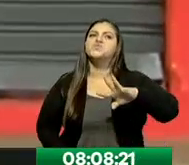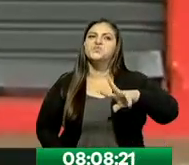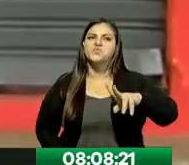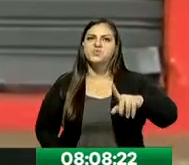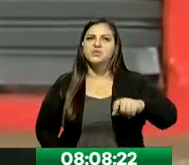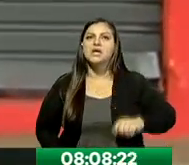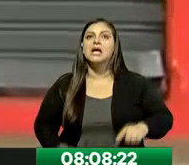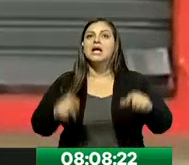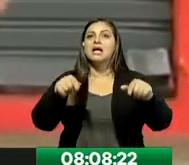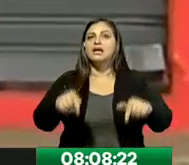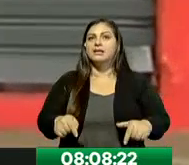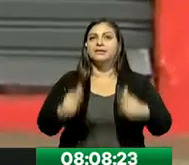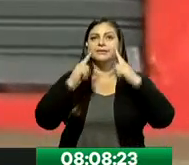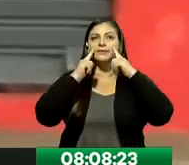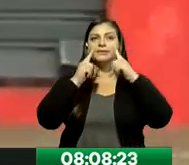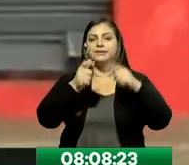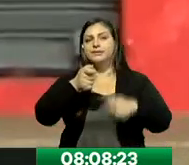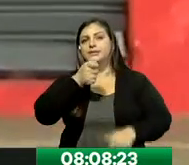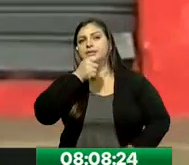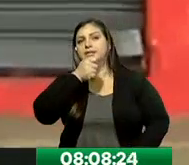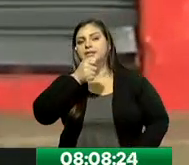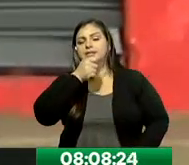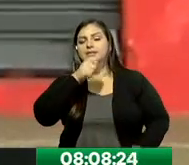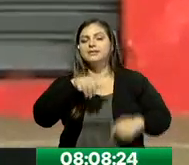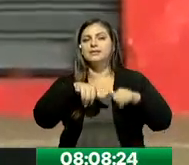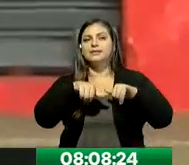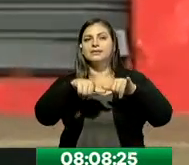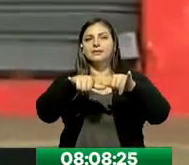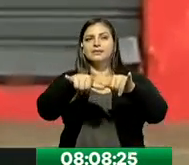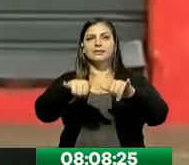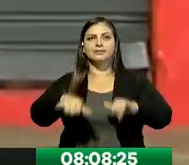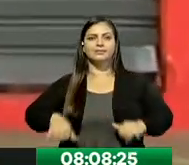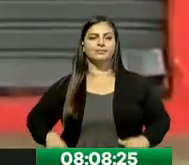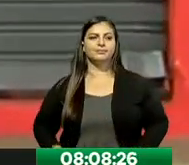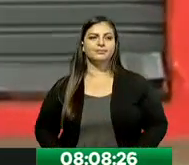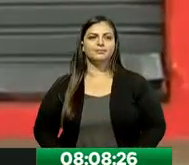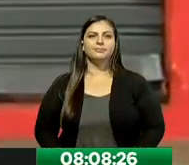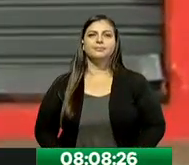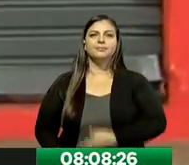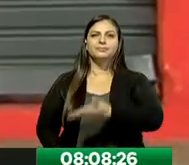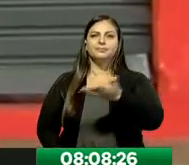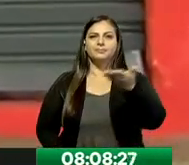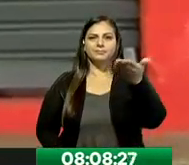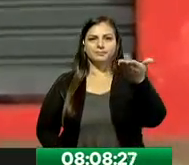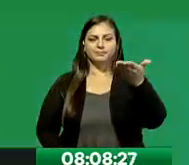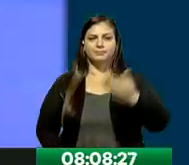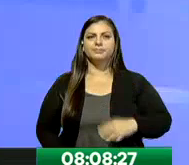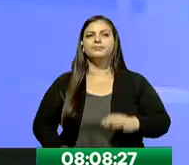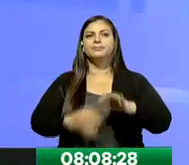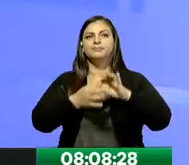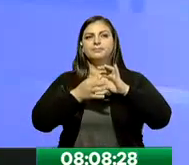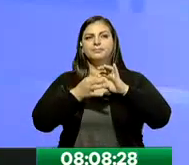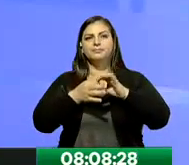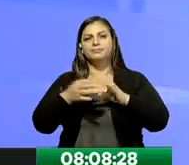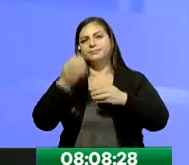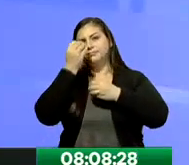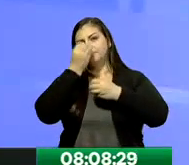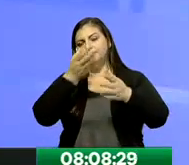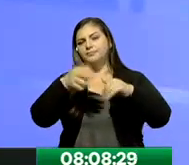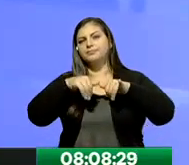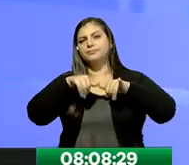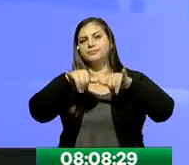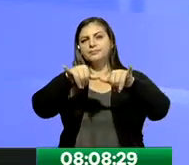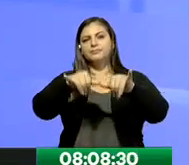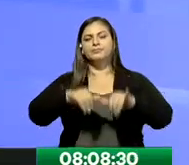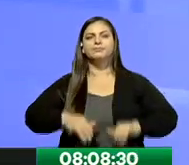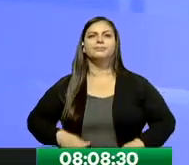llevarles a ustedes las incidencias de lo que se genera en esta operación. Por ahora, retornamos a estudio, compañeros. Ustedes continúan con el